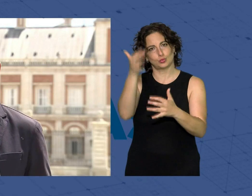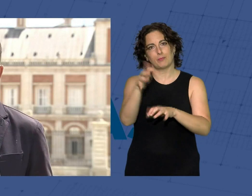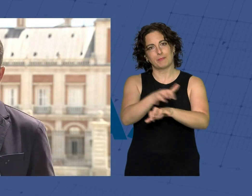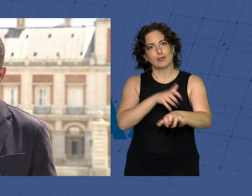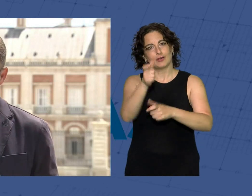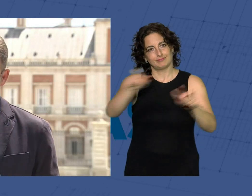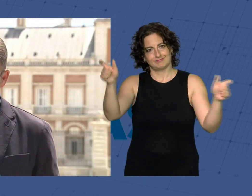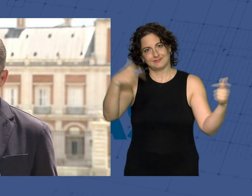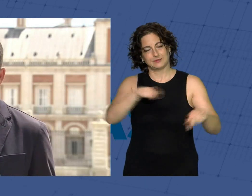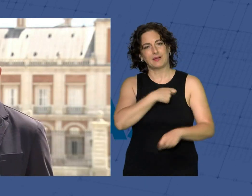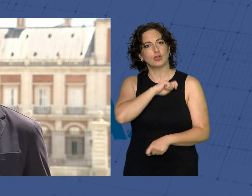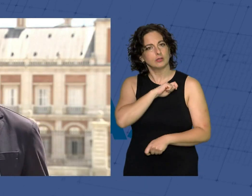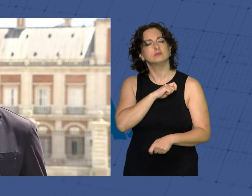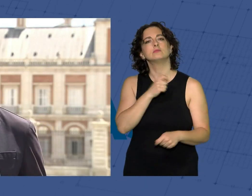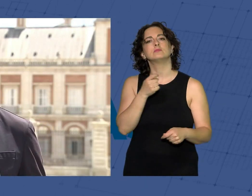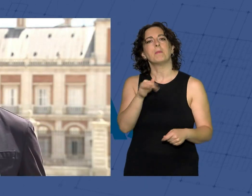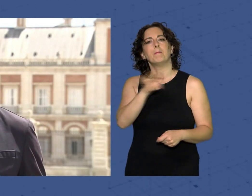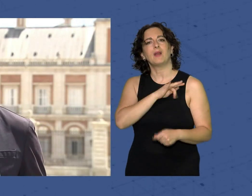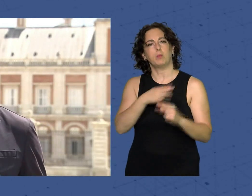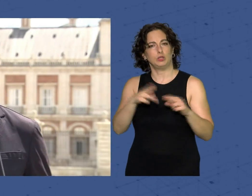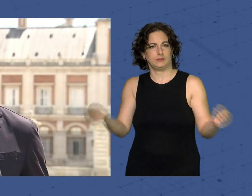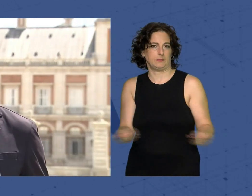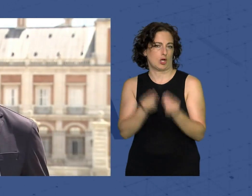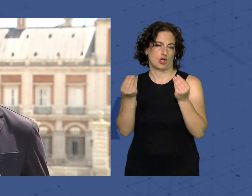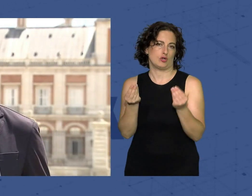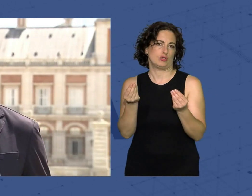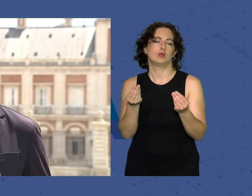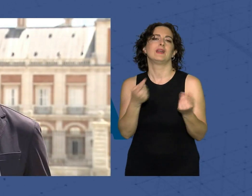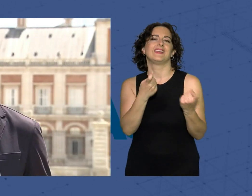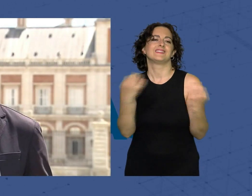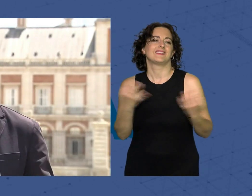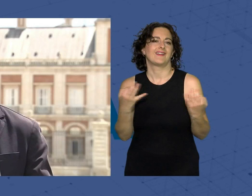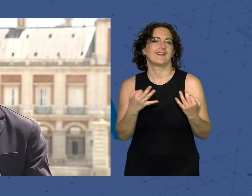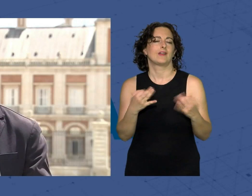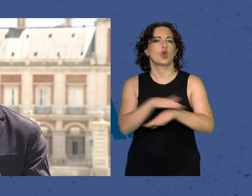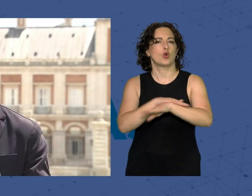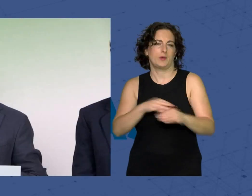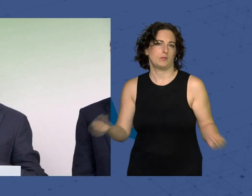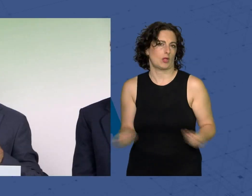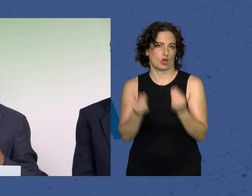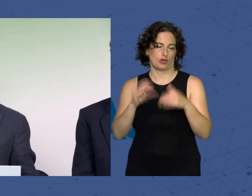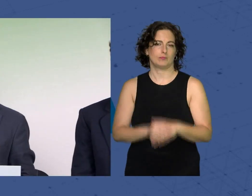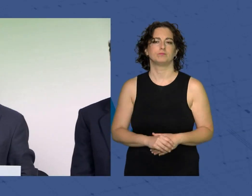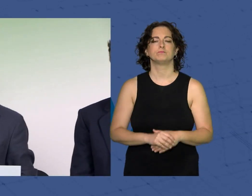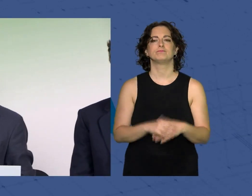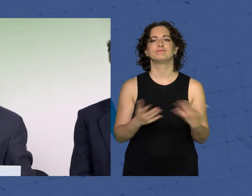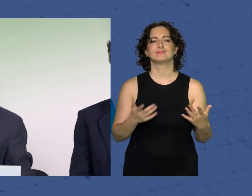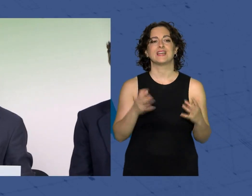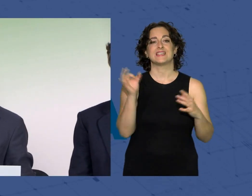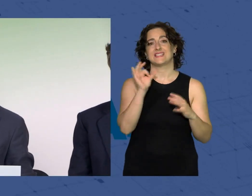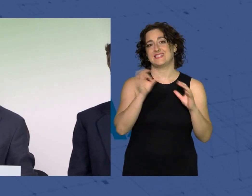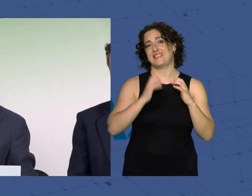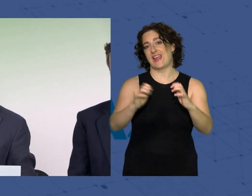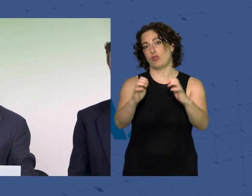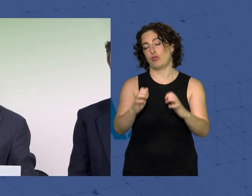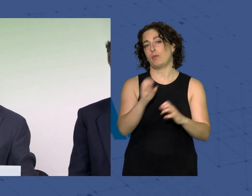de españoles que merecen una política mejor y que necesitan un gobierno mejor. Para el Senado los candidatos